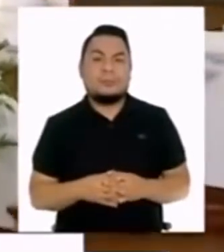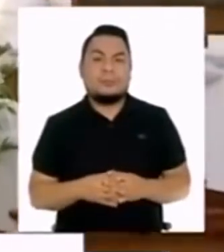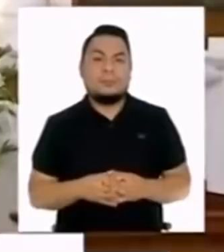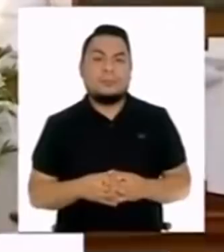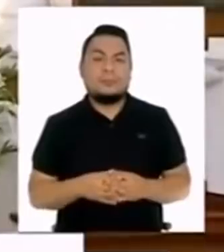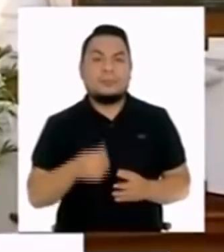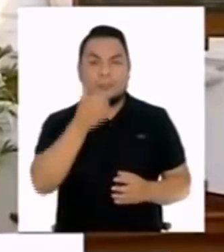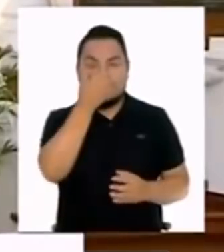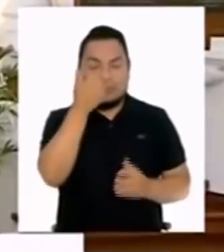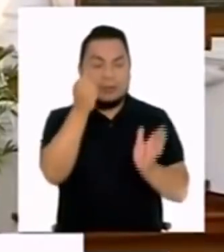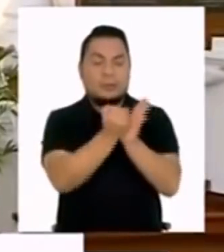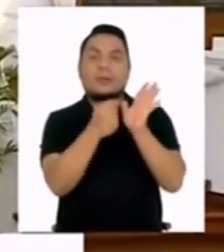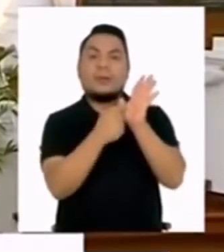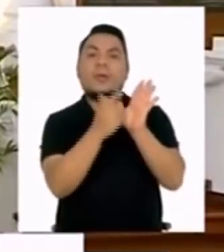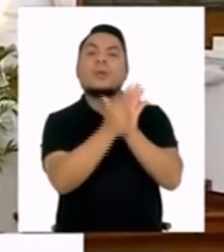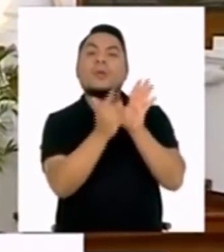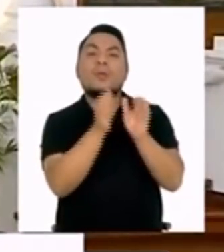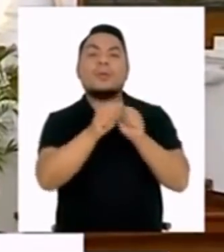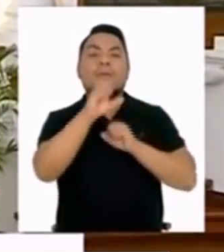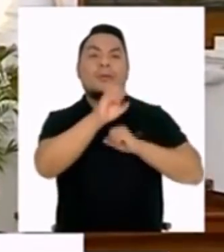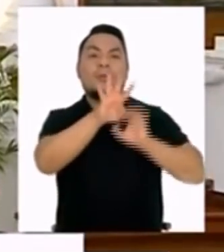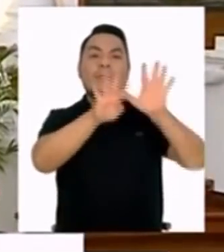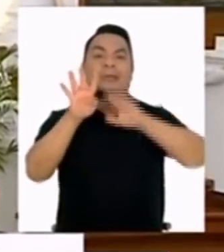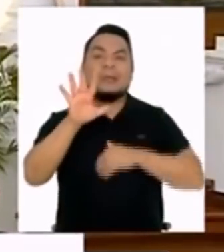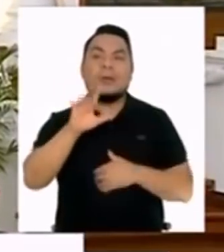exitosa. Resolución Suprema número